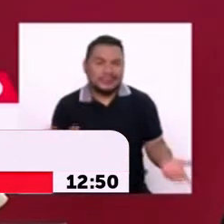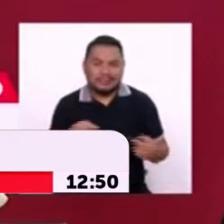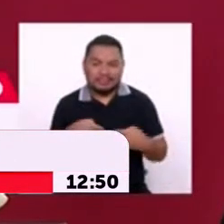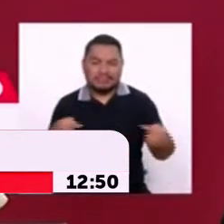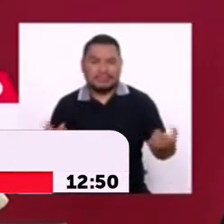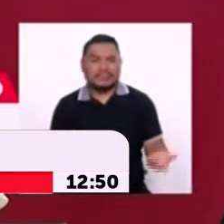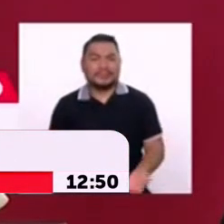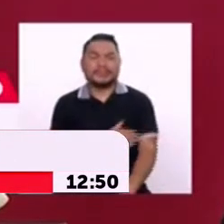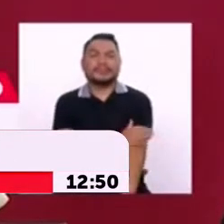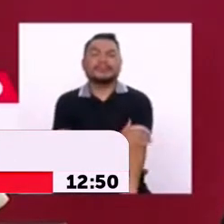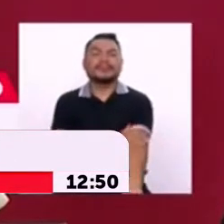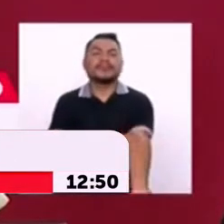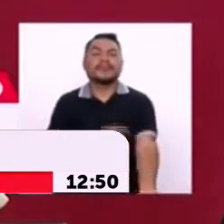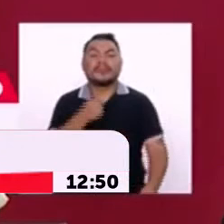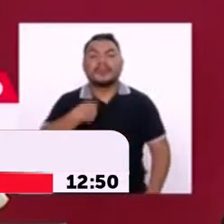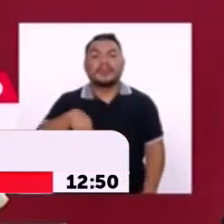necesidad.